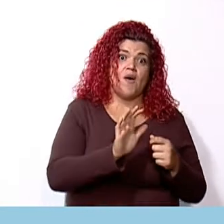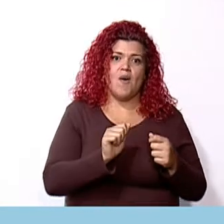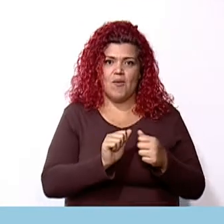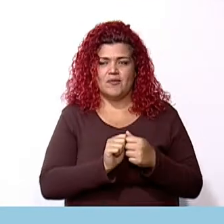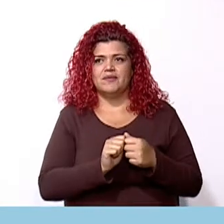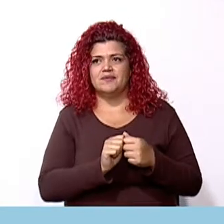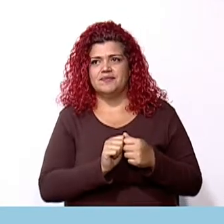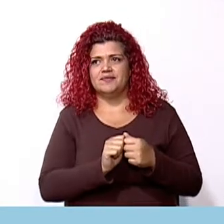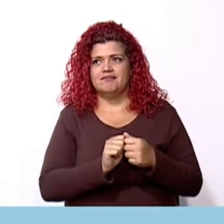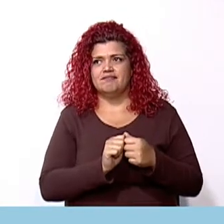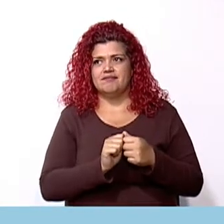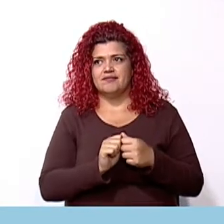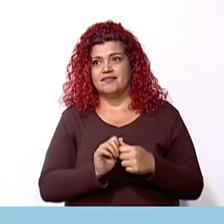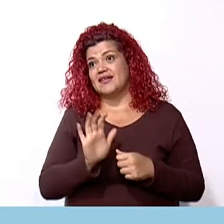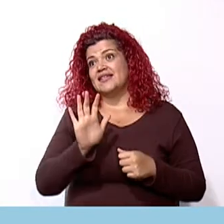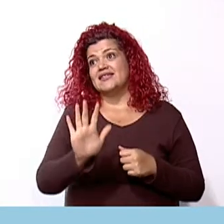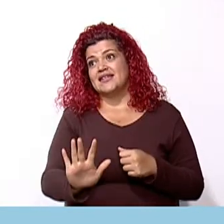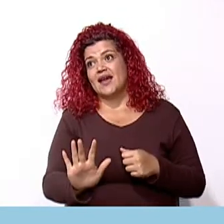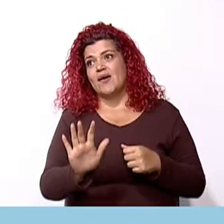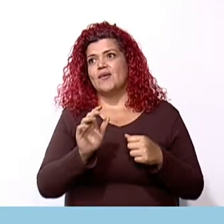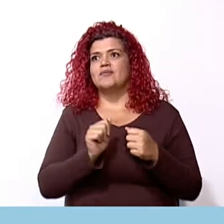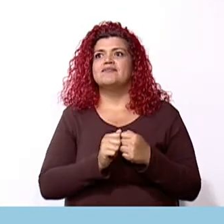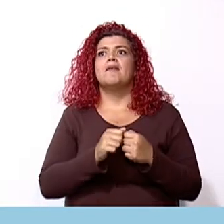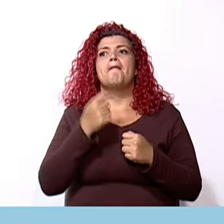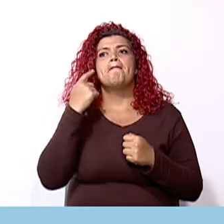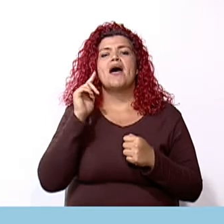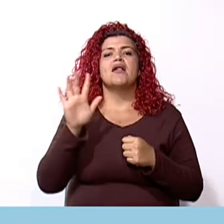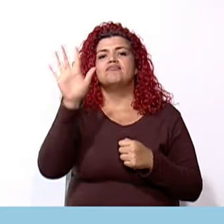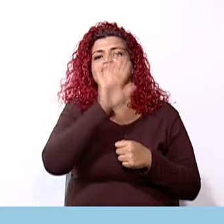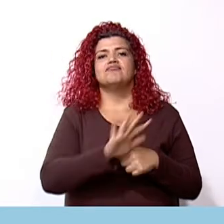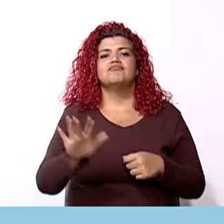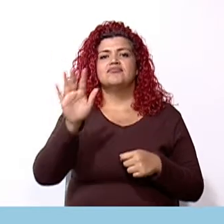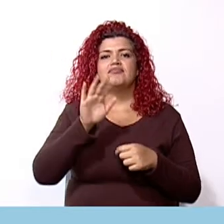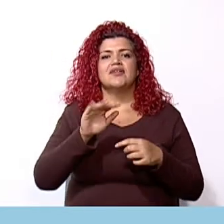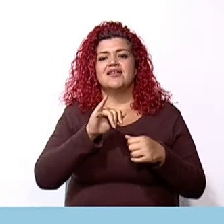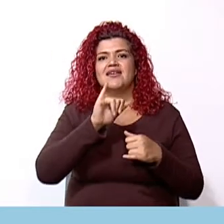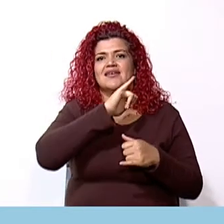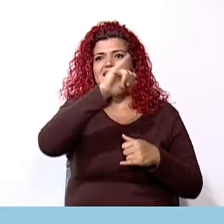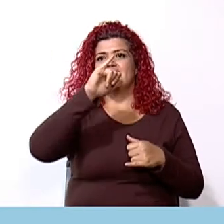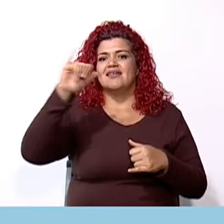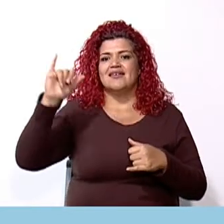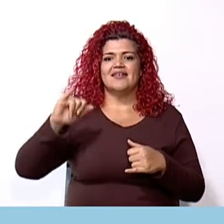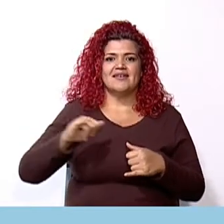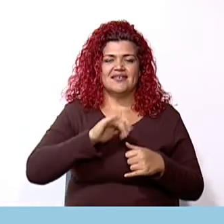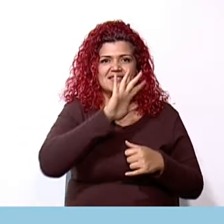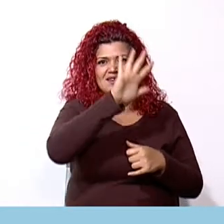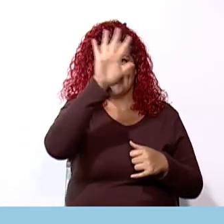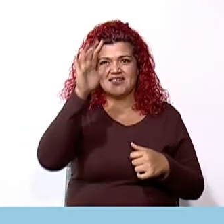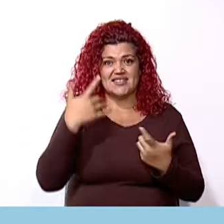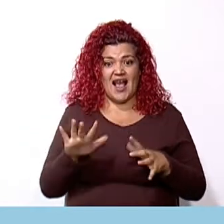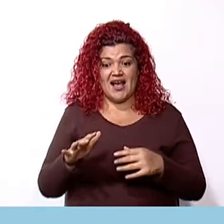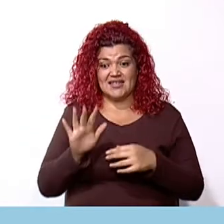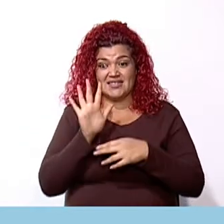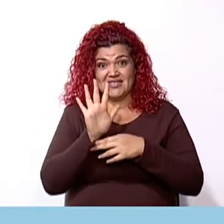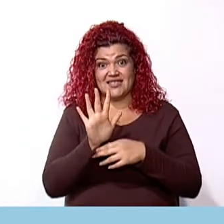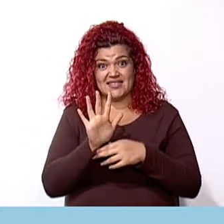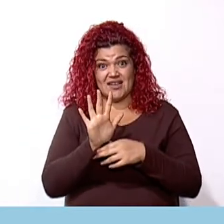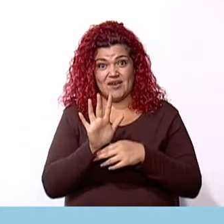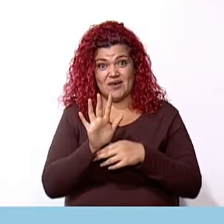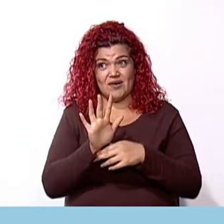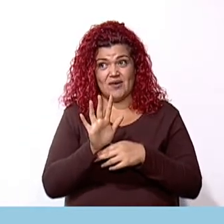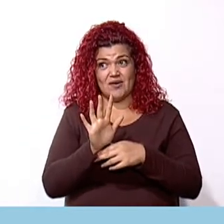el hogar 4 y 5 para el hogar 5. Repartimos las 5